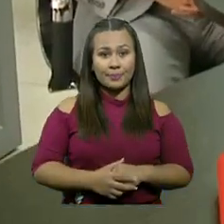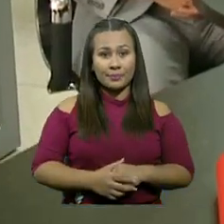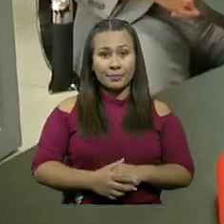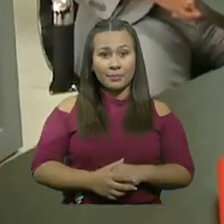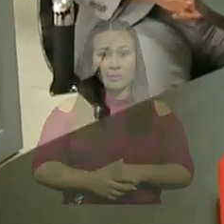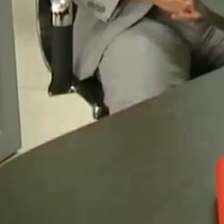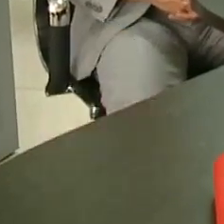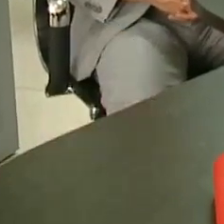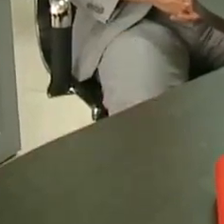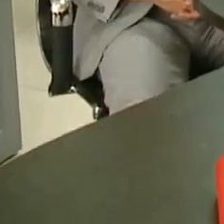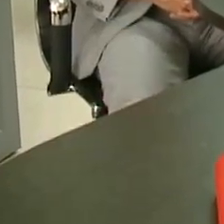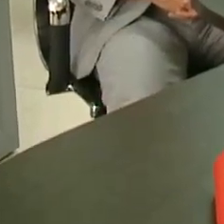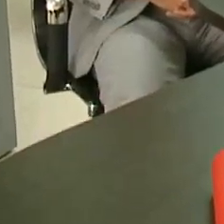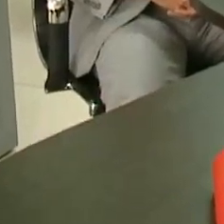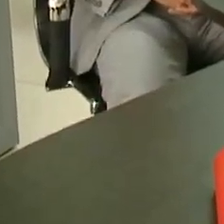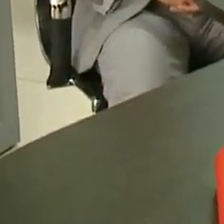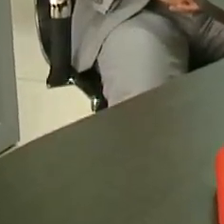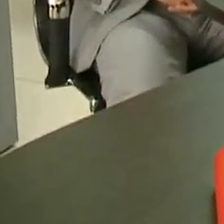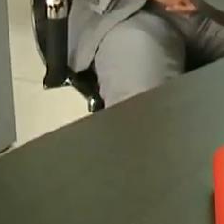Romero.